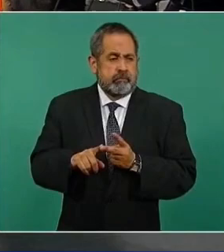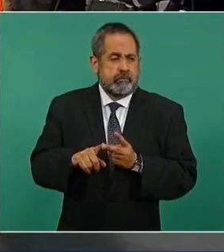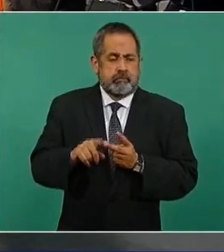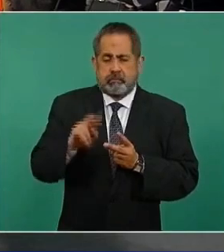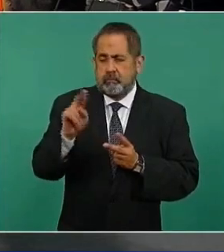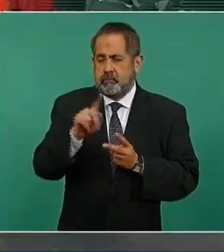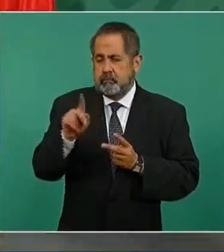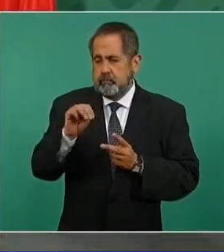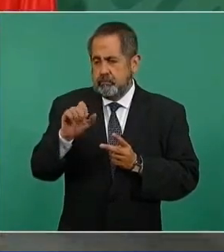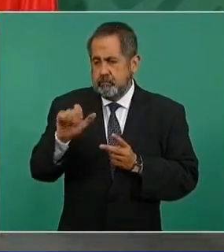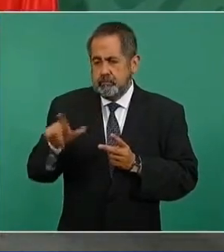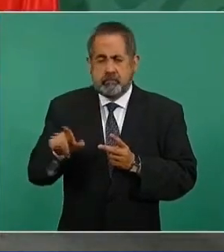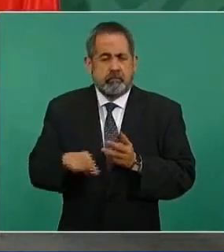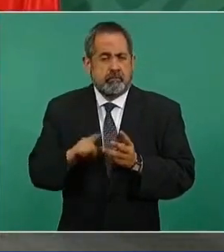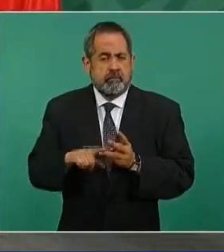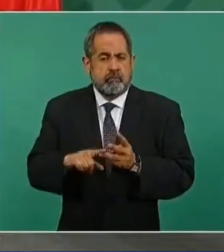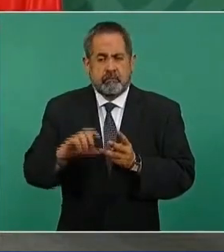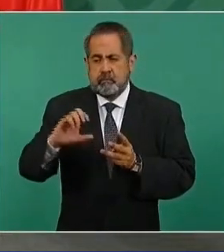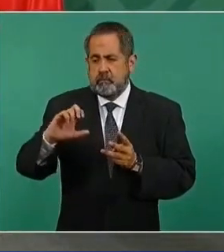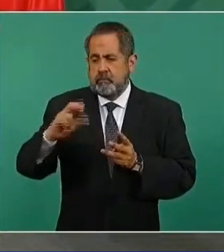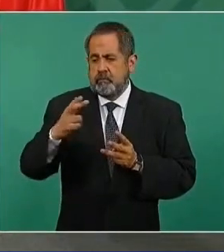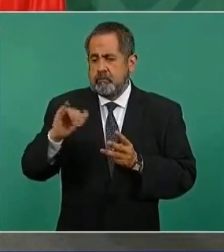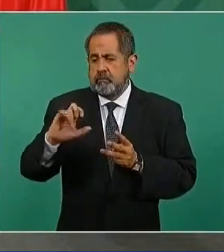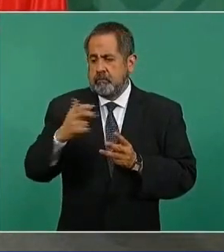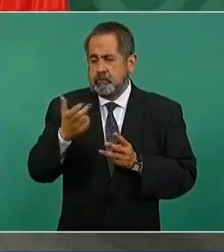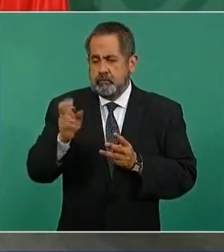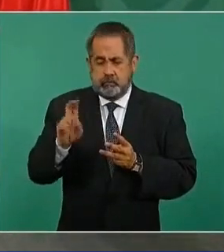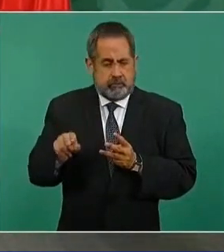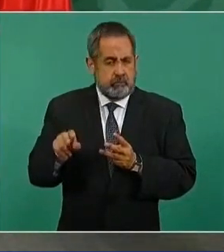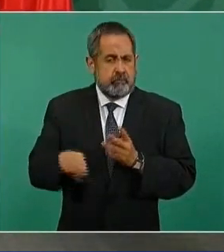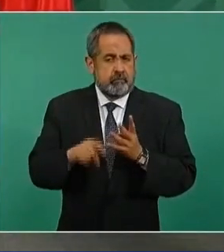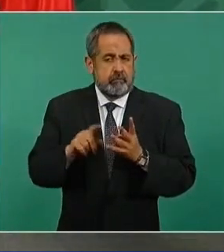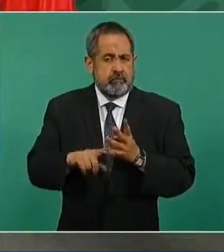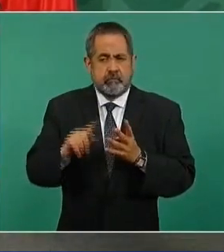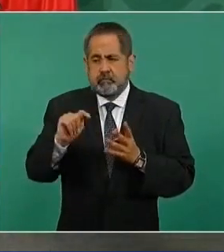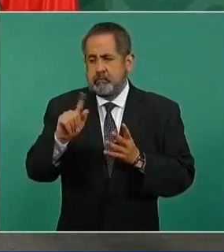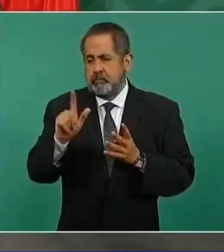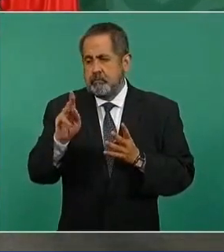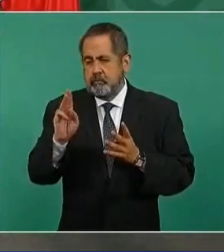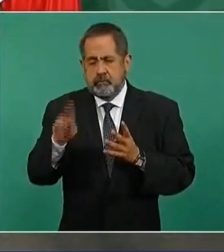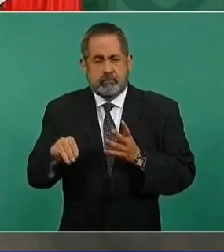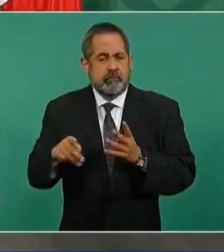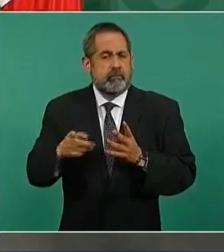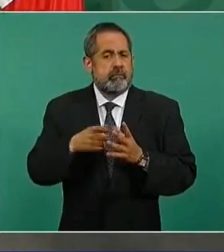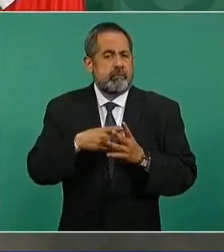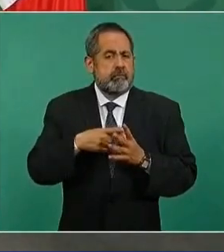Uxmal, en Chichén, en Tulum,